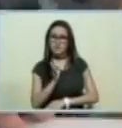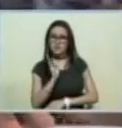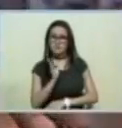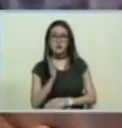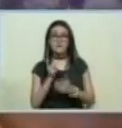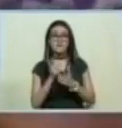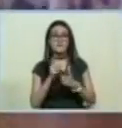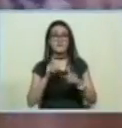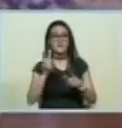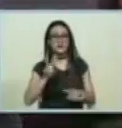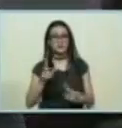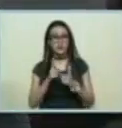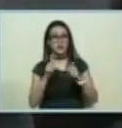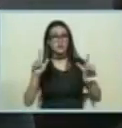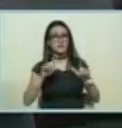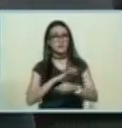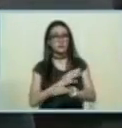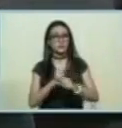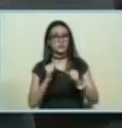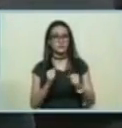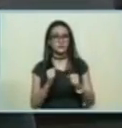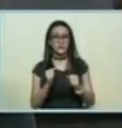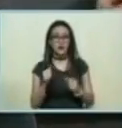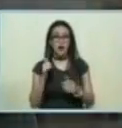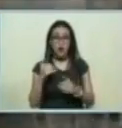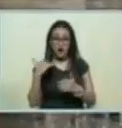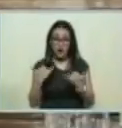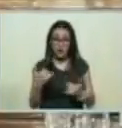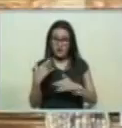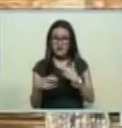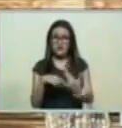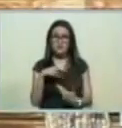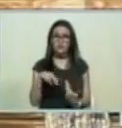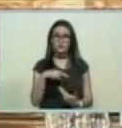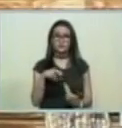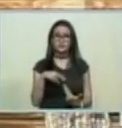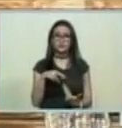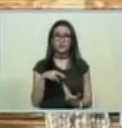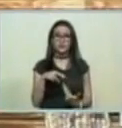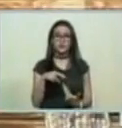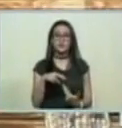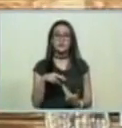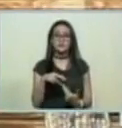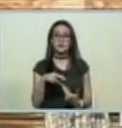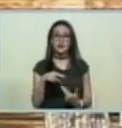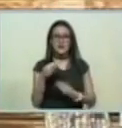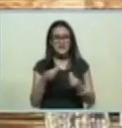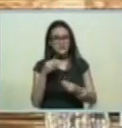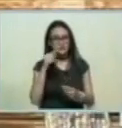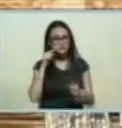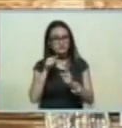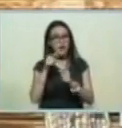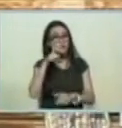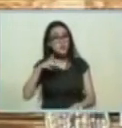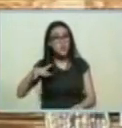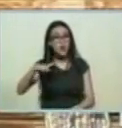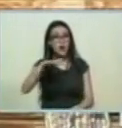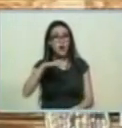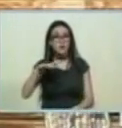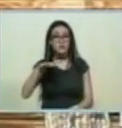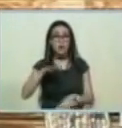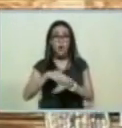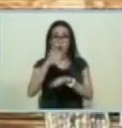potencia. Vamos a la recuperación de la prosperidad que la revolución construyó para el pueblo y que producto de la